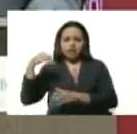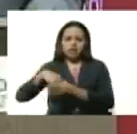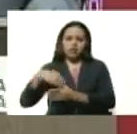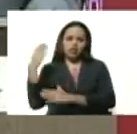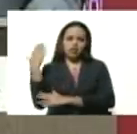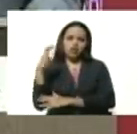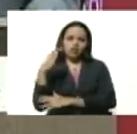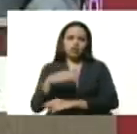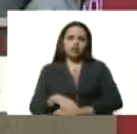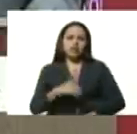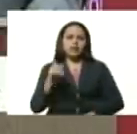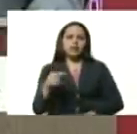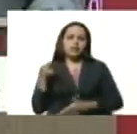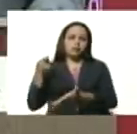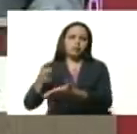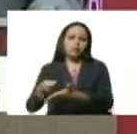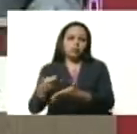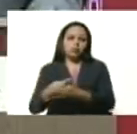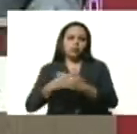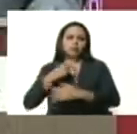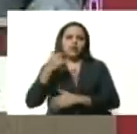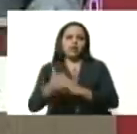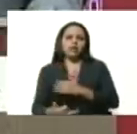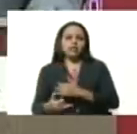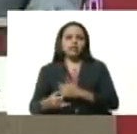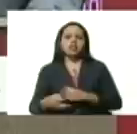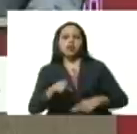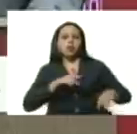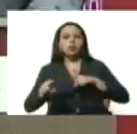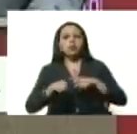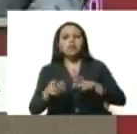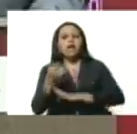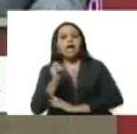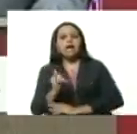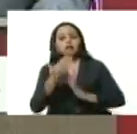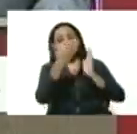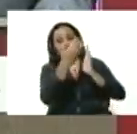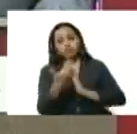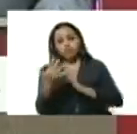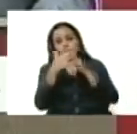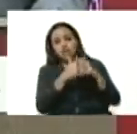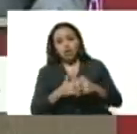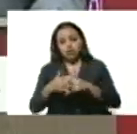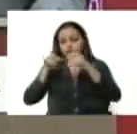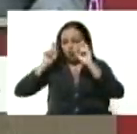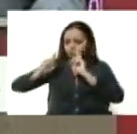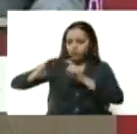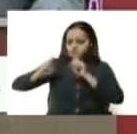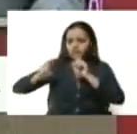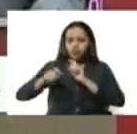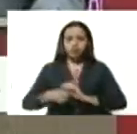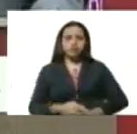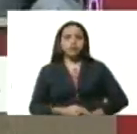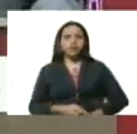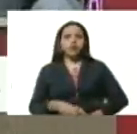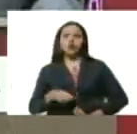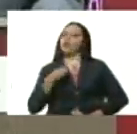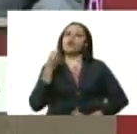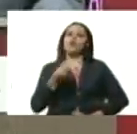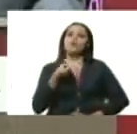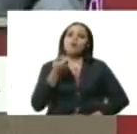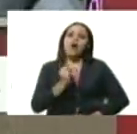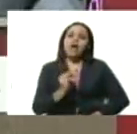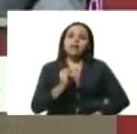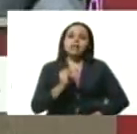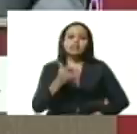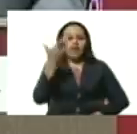el financiamiento, la planificación y la coordinación provino de los Estados Unidos de Norteamérica, cómo tenía conocimiento el gobierno de